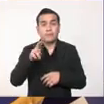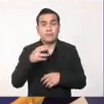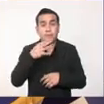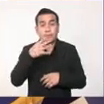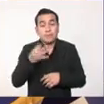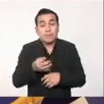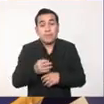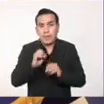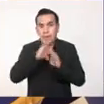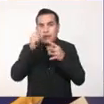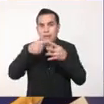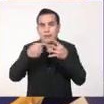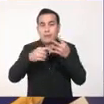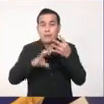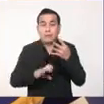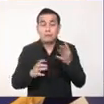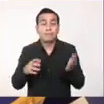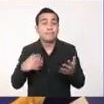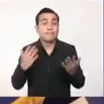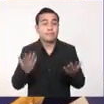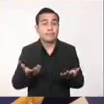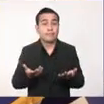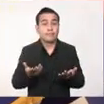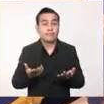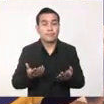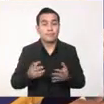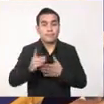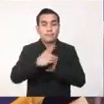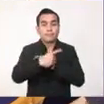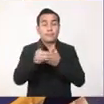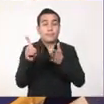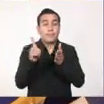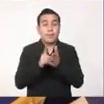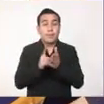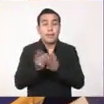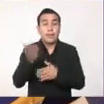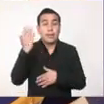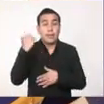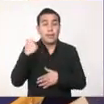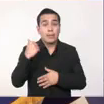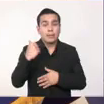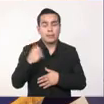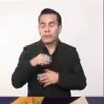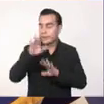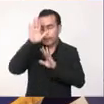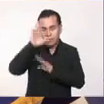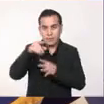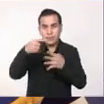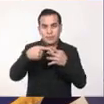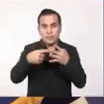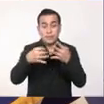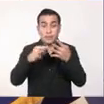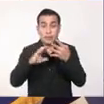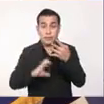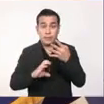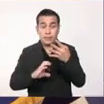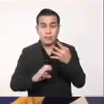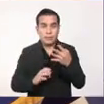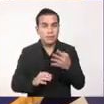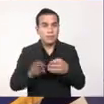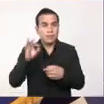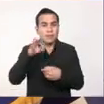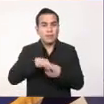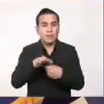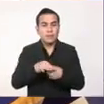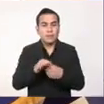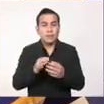porque así lo dice la Constitución. Entonces, los diputados anteriores cometieron una inconstitucionalidad al elegirlo. Esa inconstitucionalidad